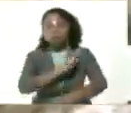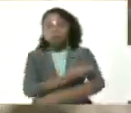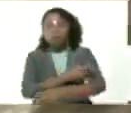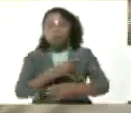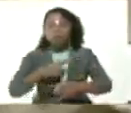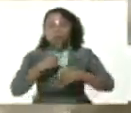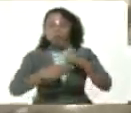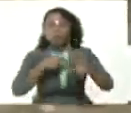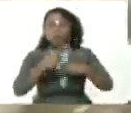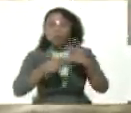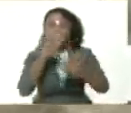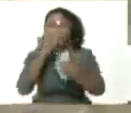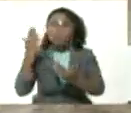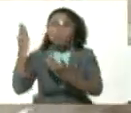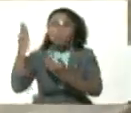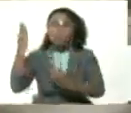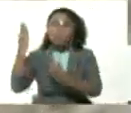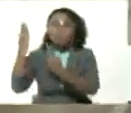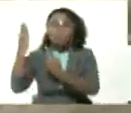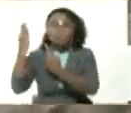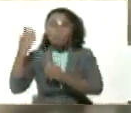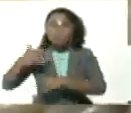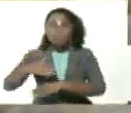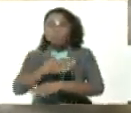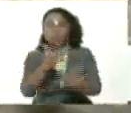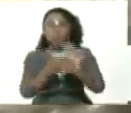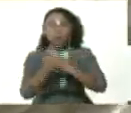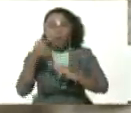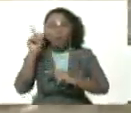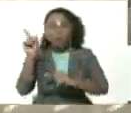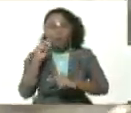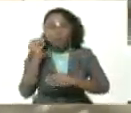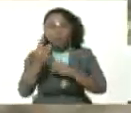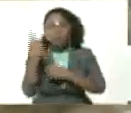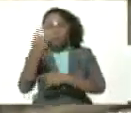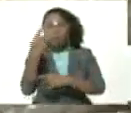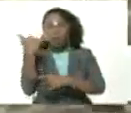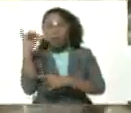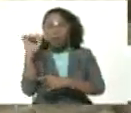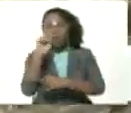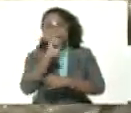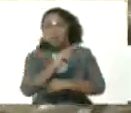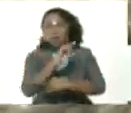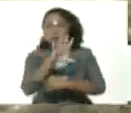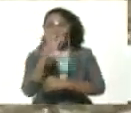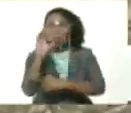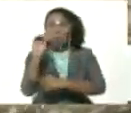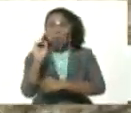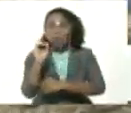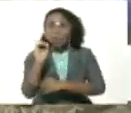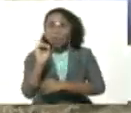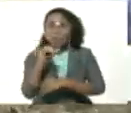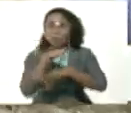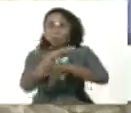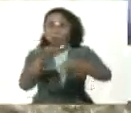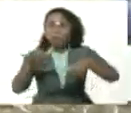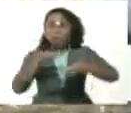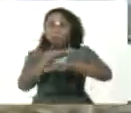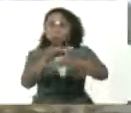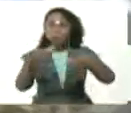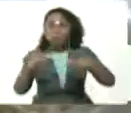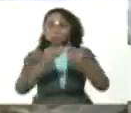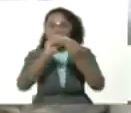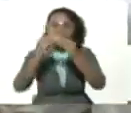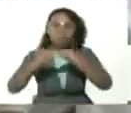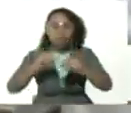camarón. En el caso de esta empresa Confremarca, solo ella tiene más de 250 piscinas, productora y cultivadora de